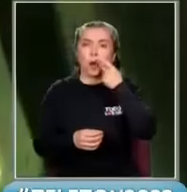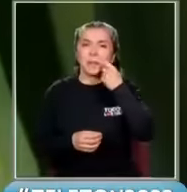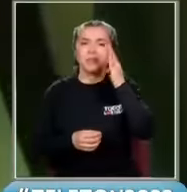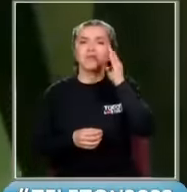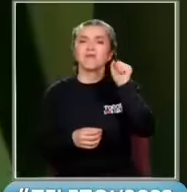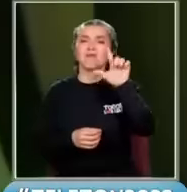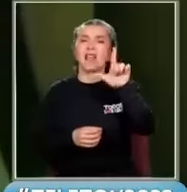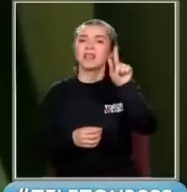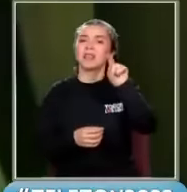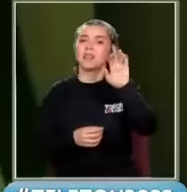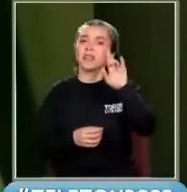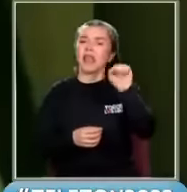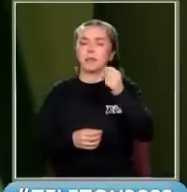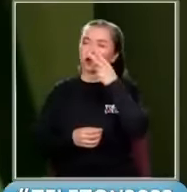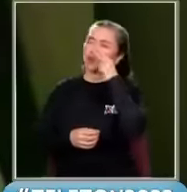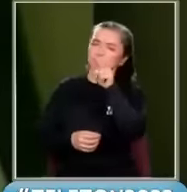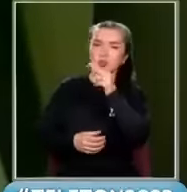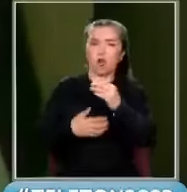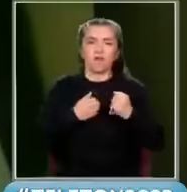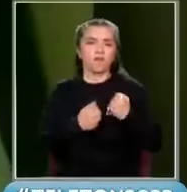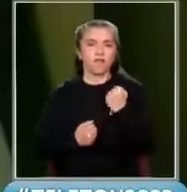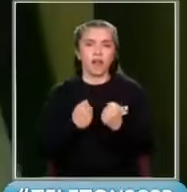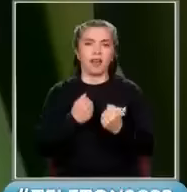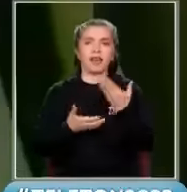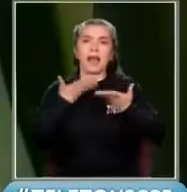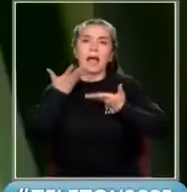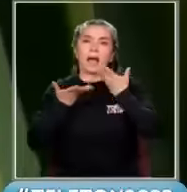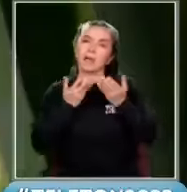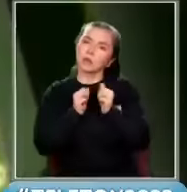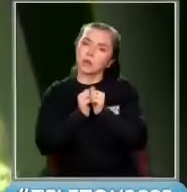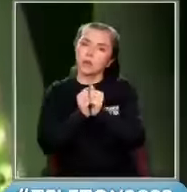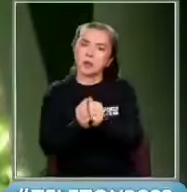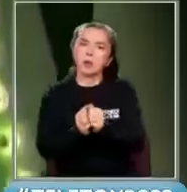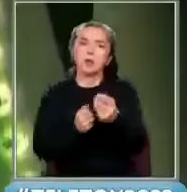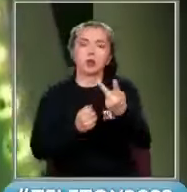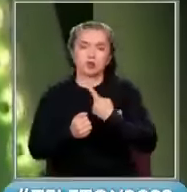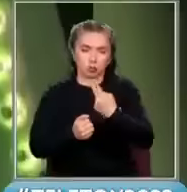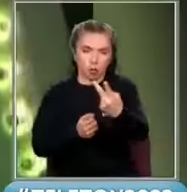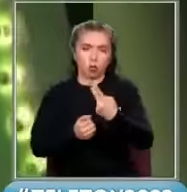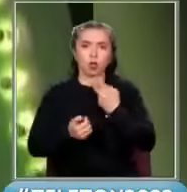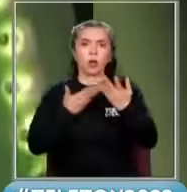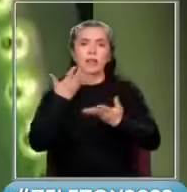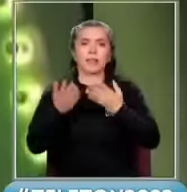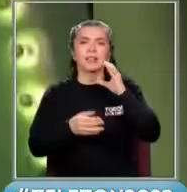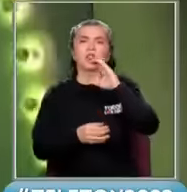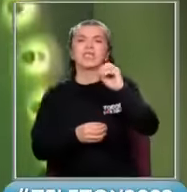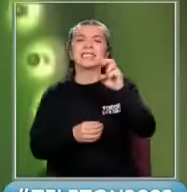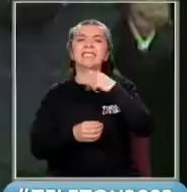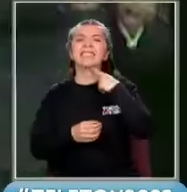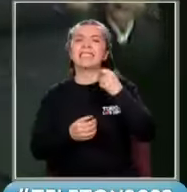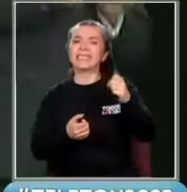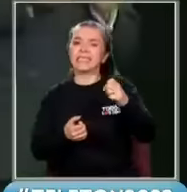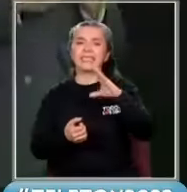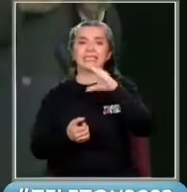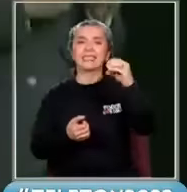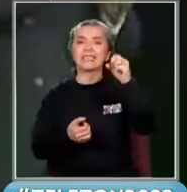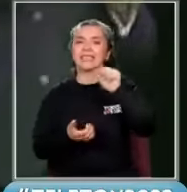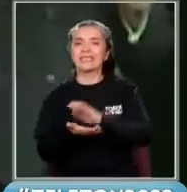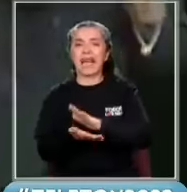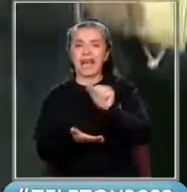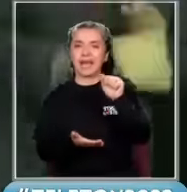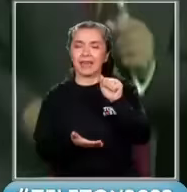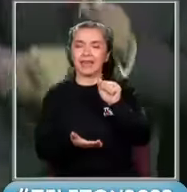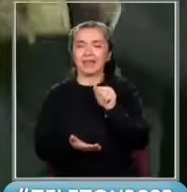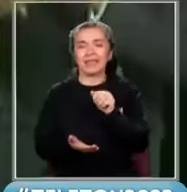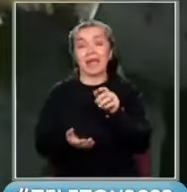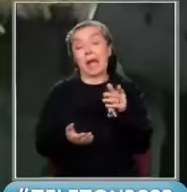visto bailando, la he visto cantando. A ver, ¿cómo me acompañaría ella cantando a mí el Chiquichá? A ver, ¿cómo andaríamos eso, ¿eh? Fui